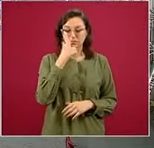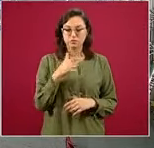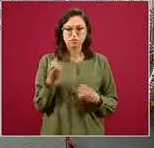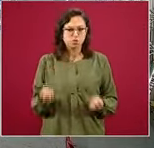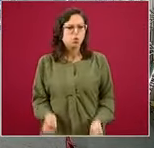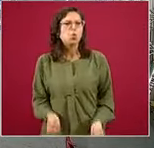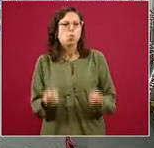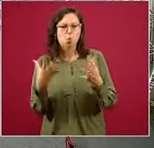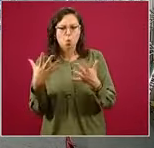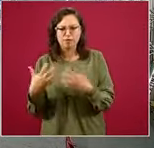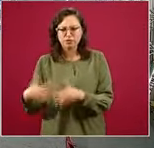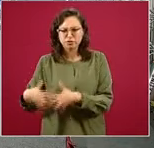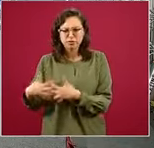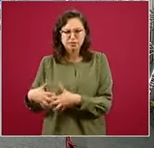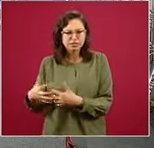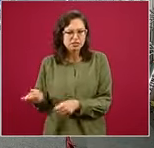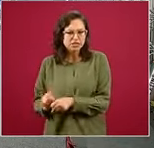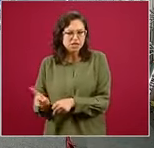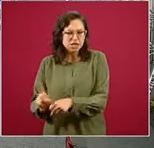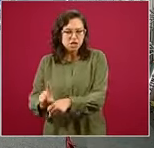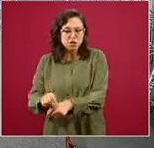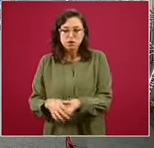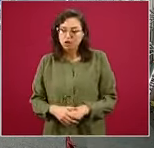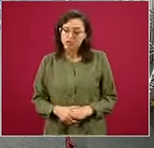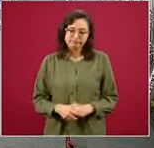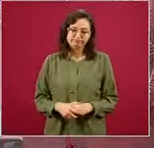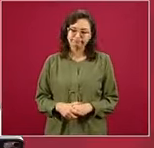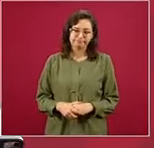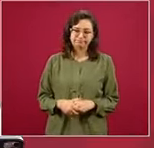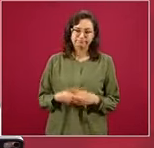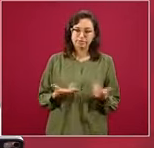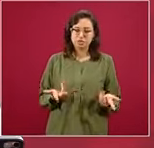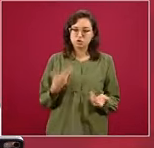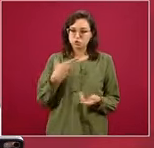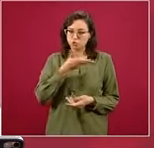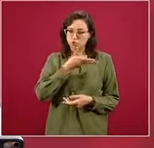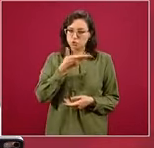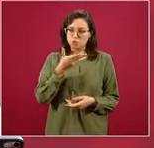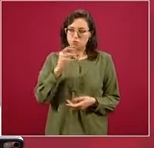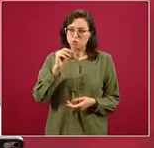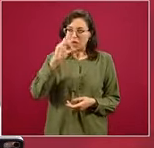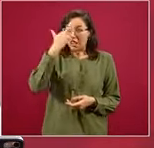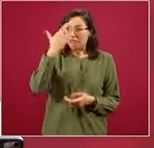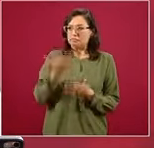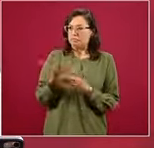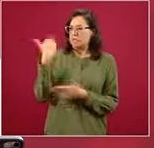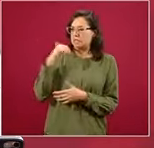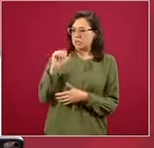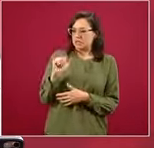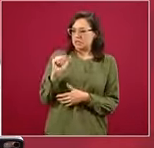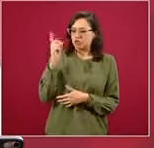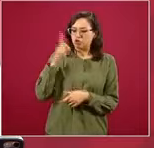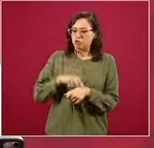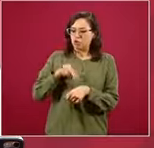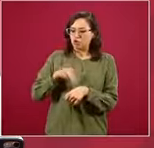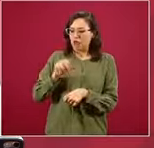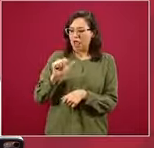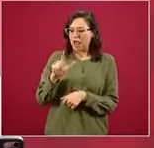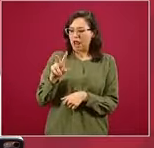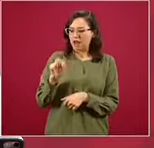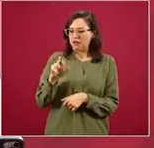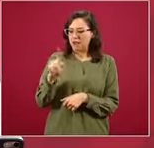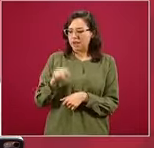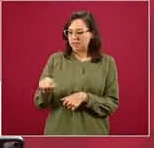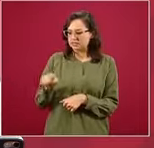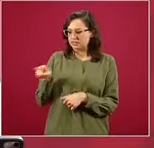¿Usted lo tiene o CONACYT? No tengo el detalle, lo presentó hace unos días la doctora Álvarez Builla, pero lo podemos presentar. Yo creo que en la